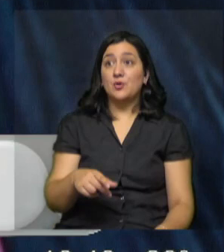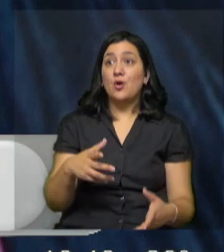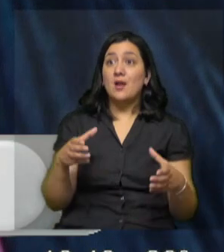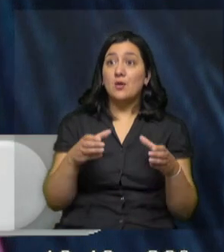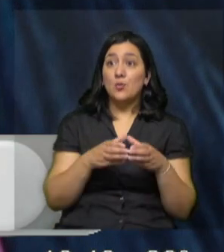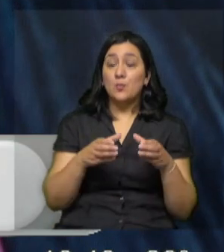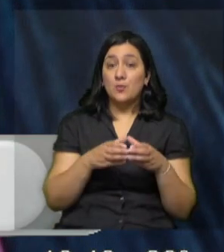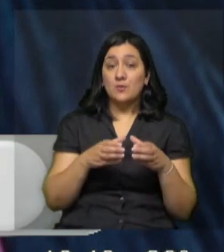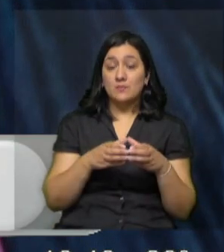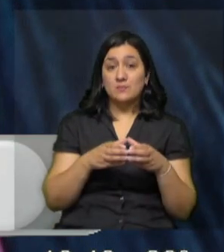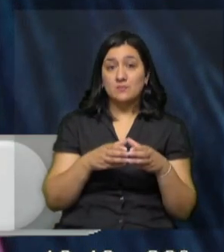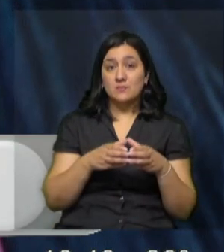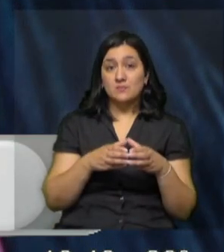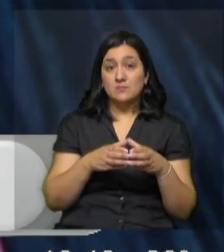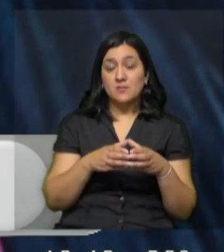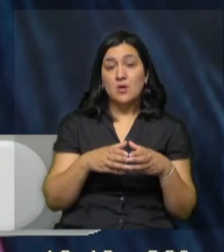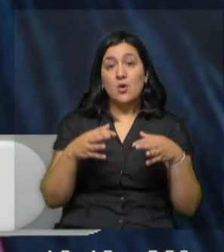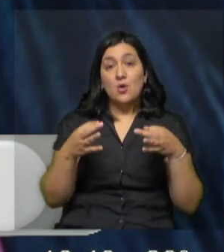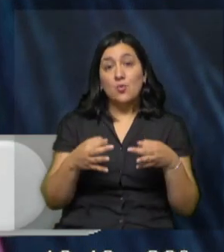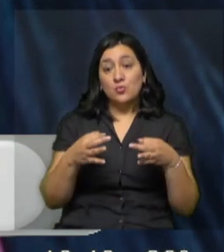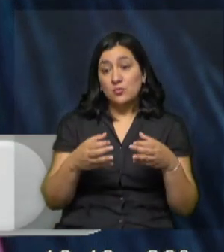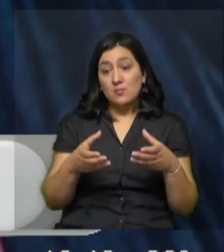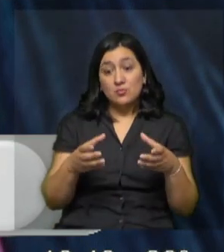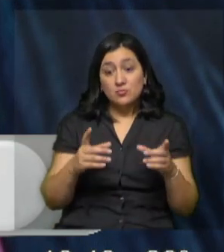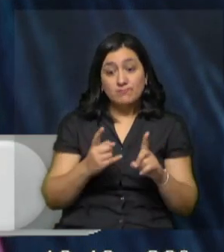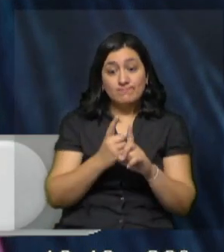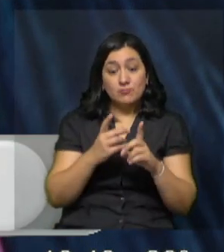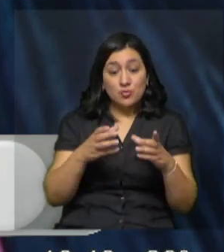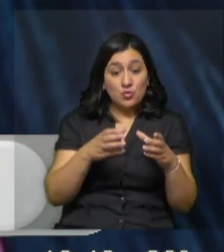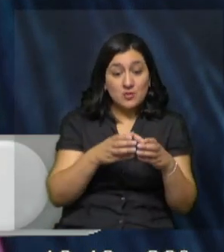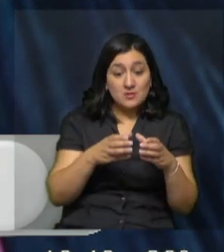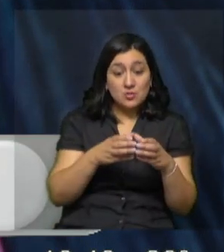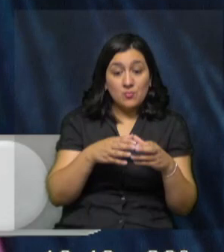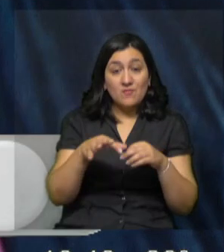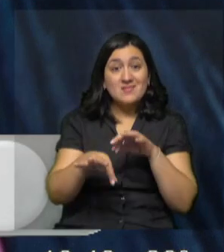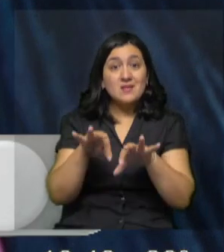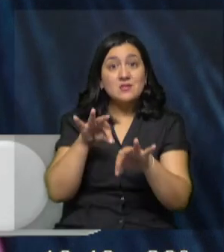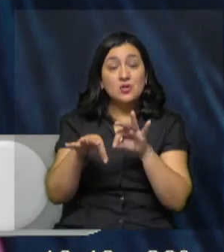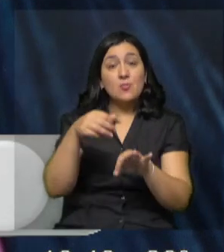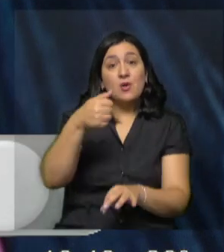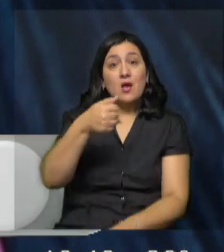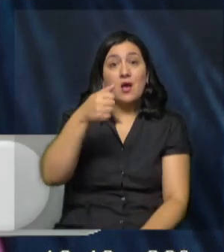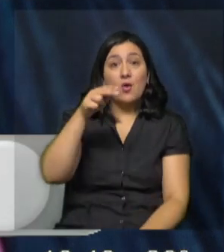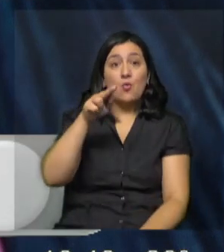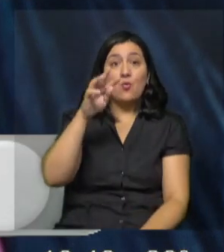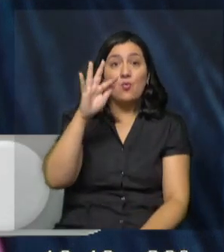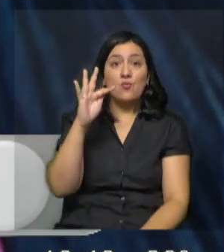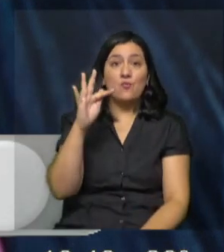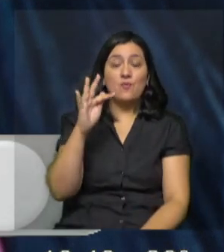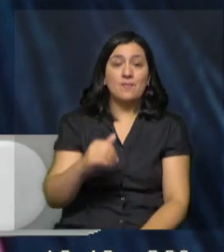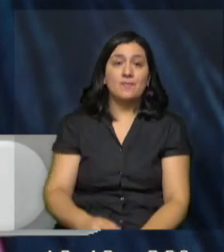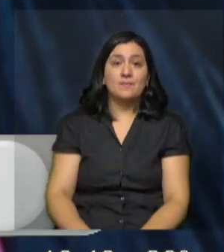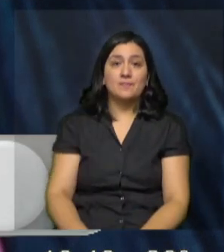grupo, nos encontramos todos en la selección porque fue seleccionado por la AUF, el cuerpo técnico.